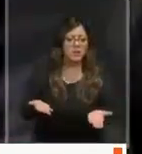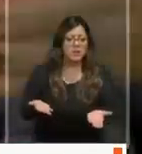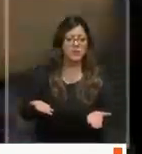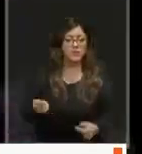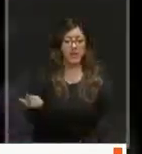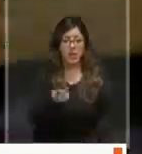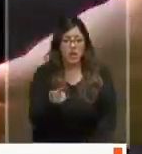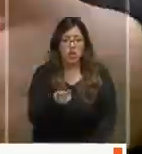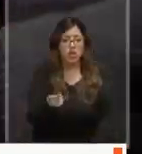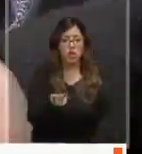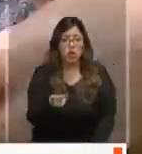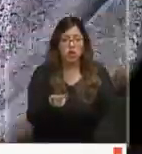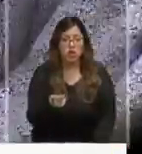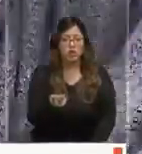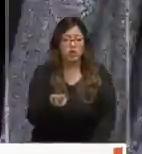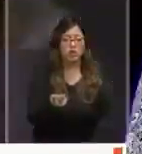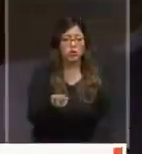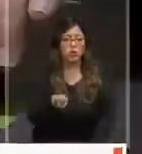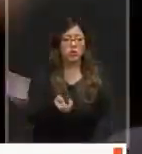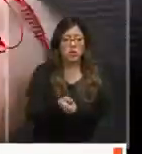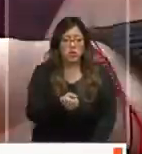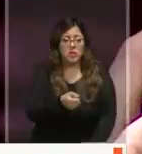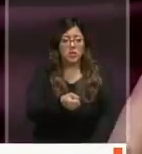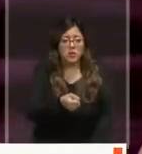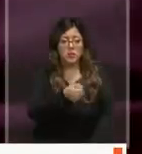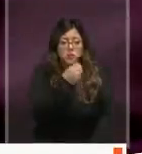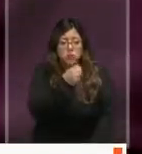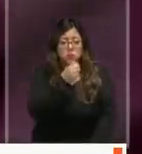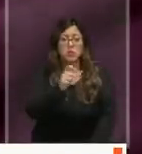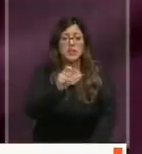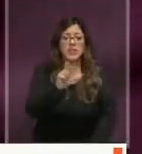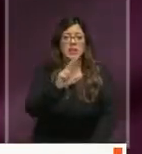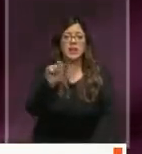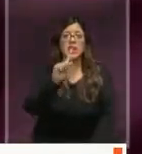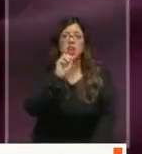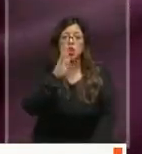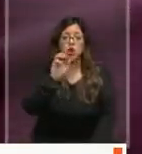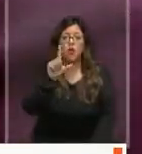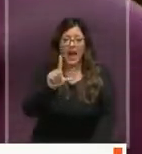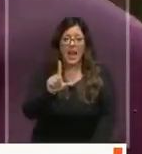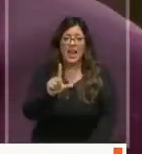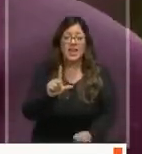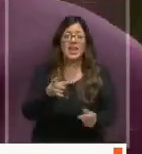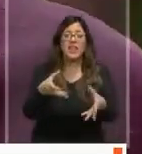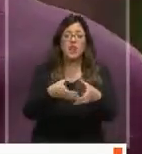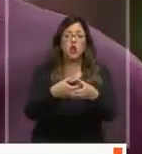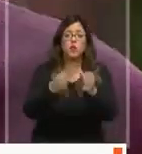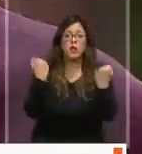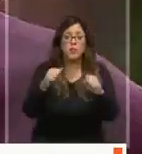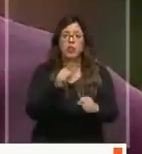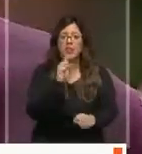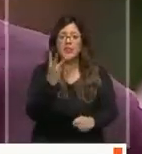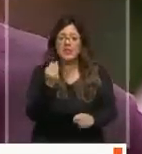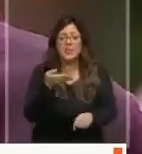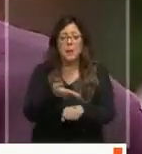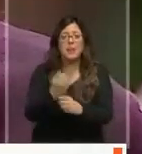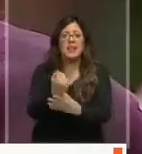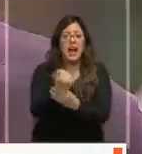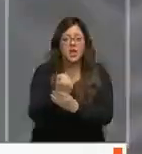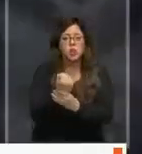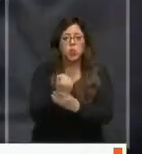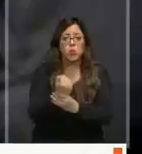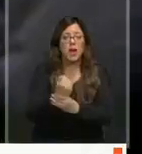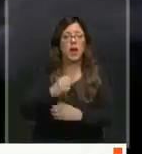Ambos periodistas, Cristóbal, del equipo de deportes de Tele13, piden ayuda para salvar a su hijo. En el